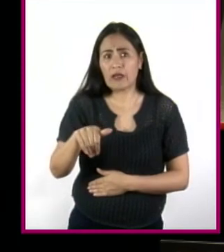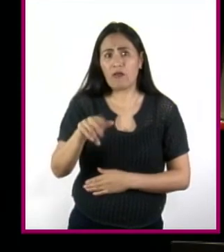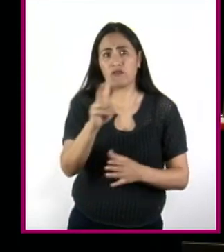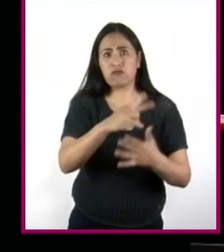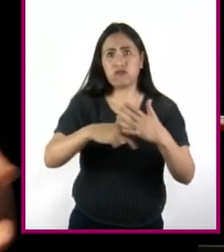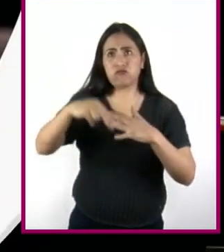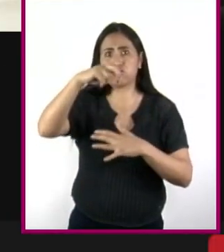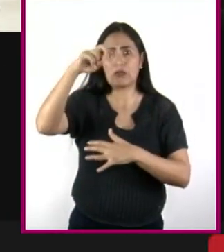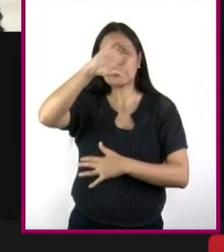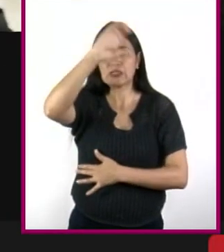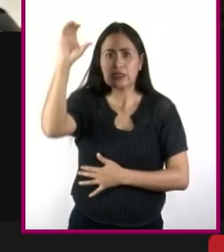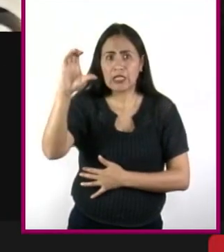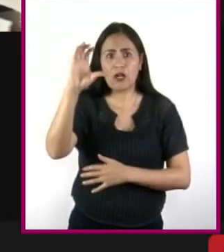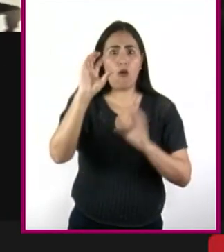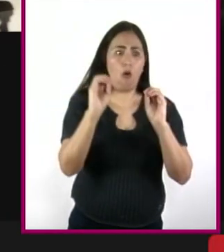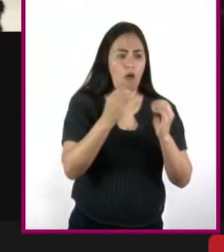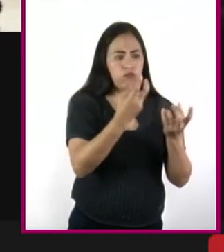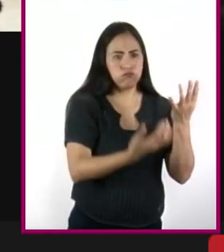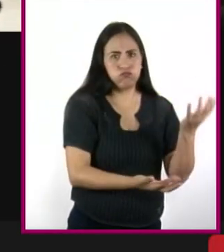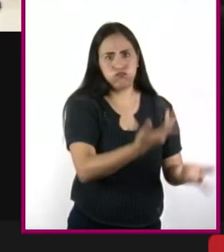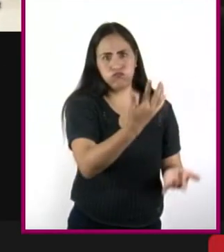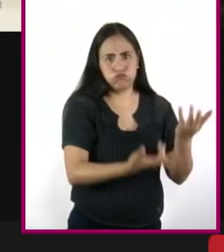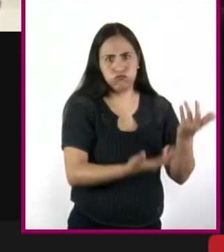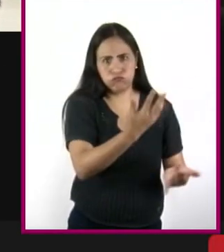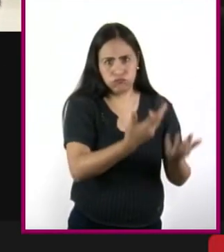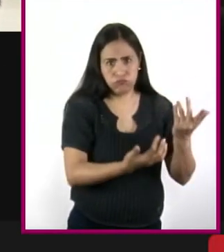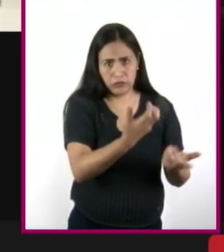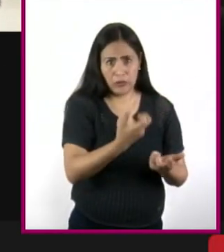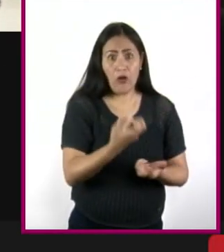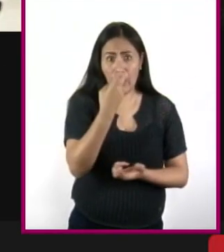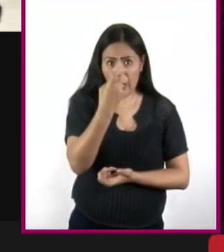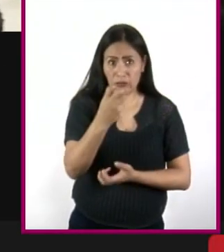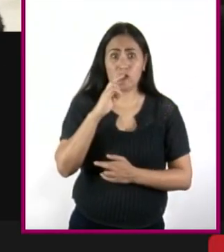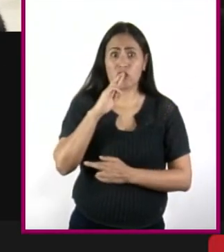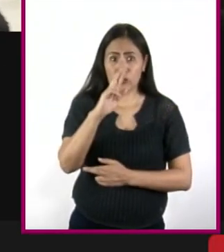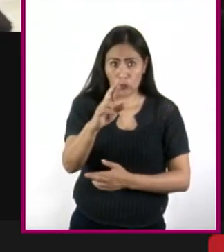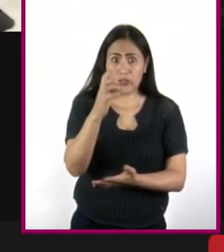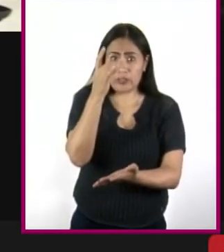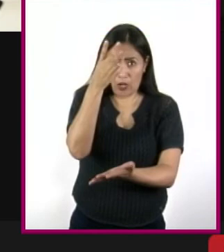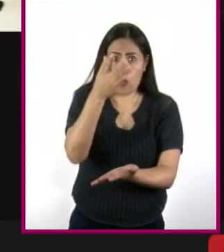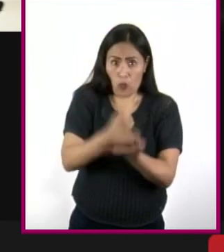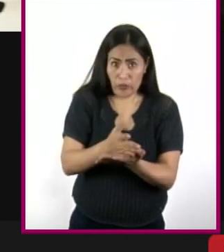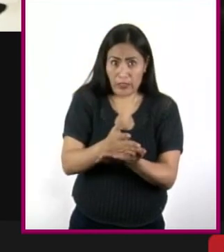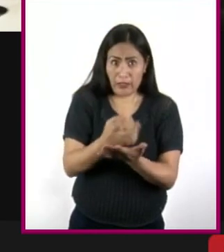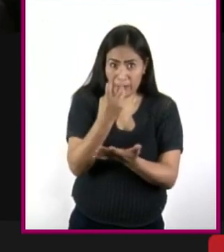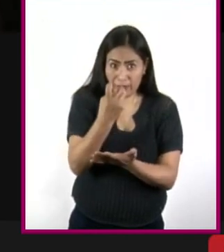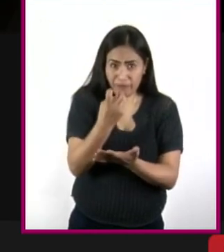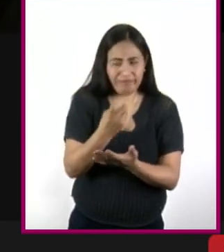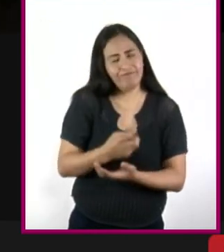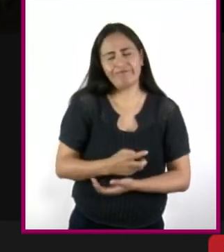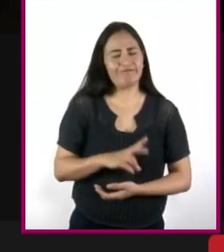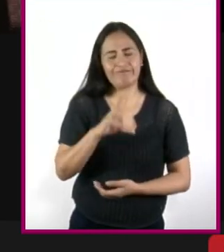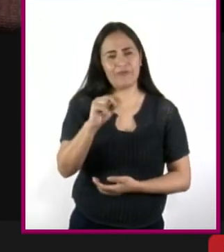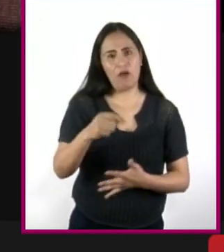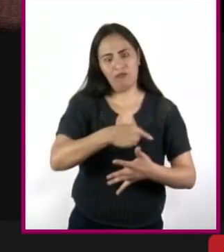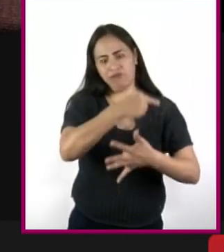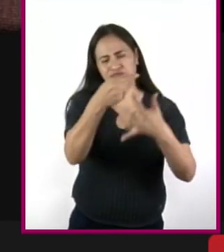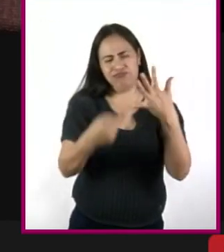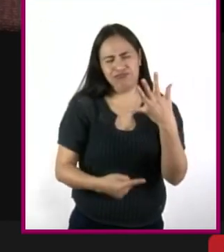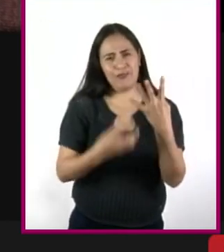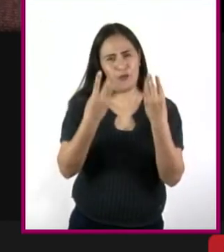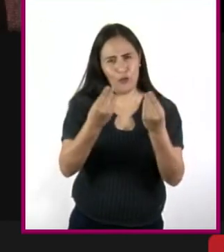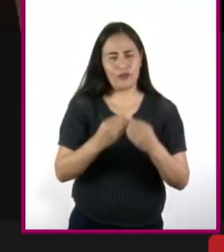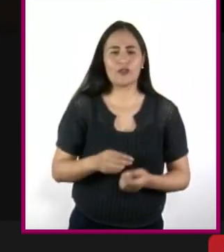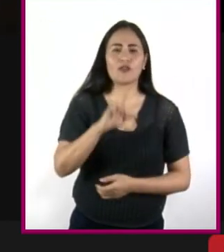al infierno. Pero esta no es la única respuesta posible que hay ahí afuera. Cuando Luna